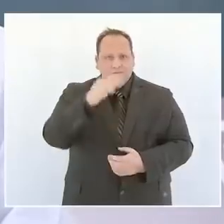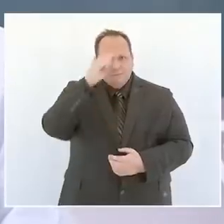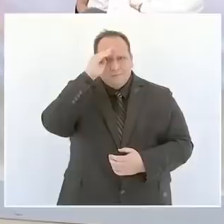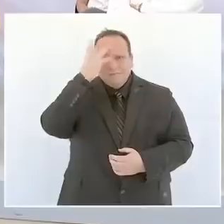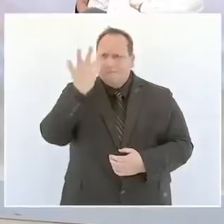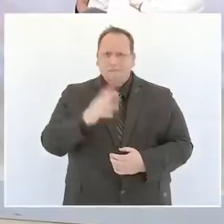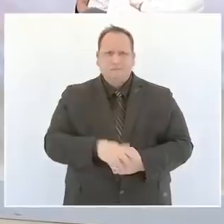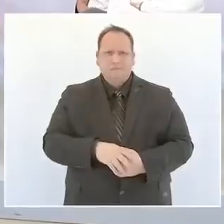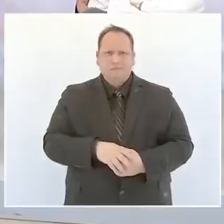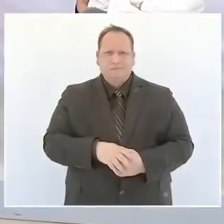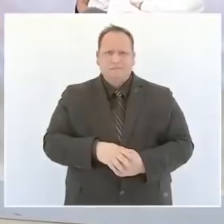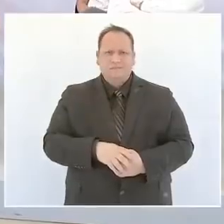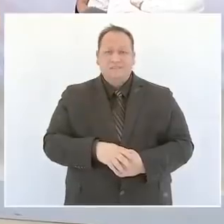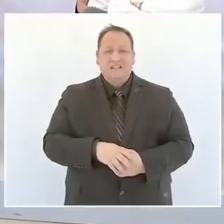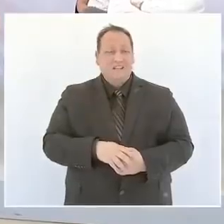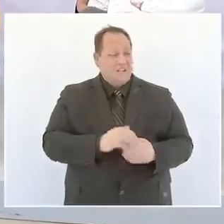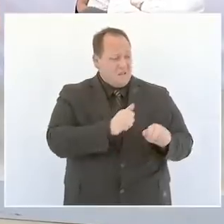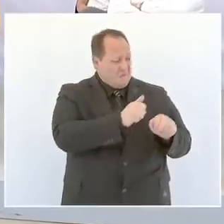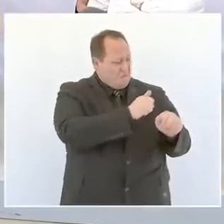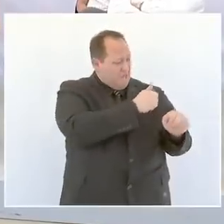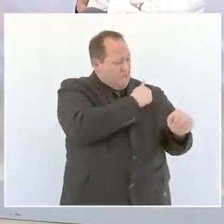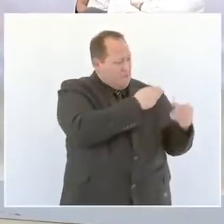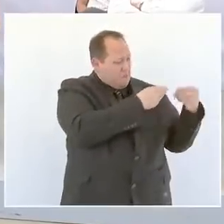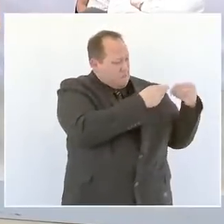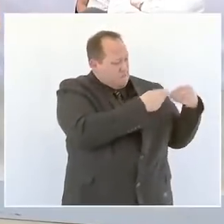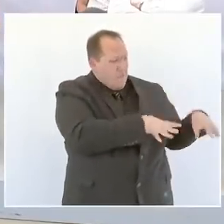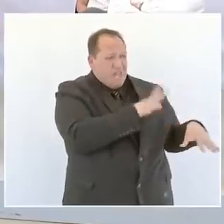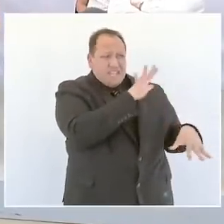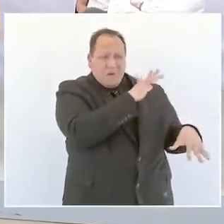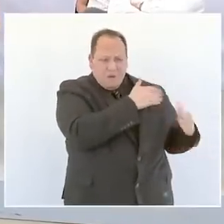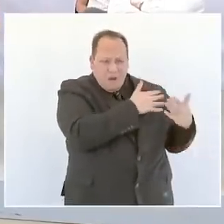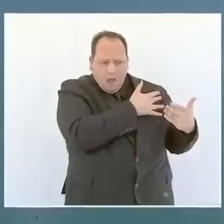Imagínense cuánto tenemos que recuperar de lo perdido.